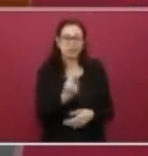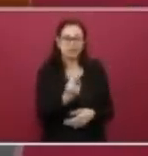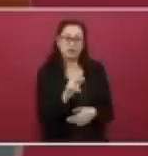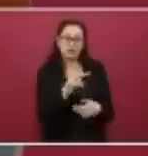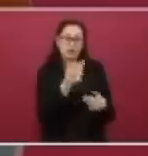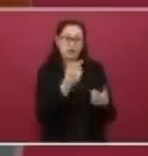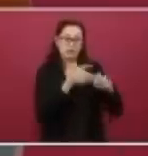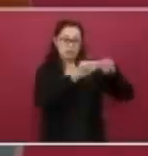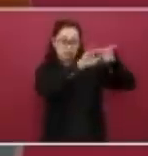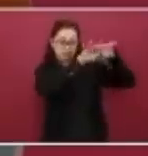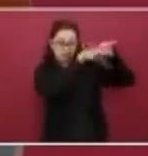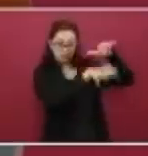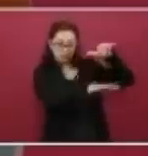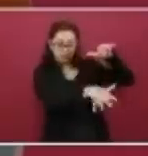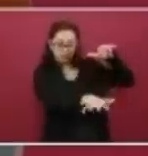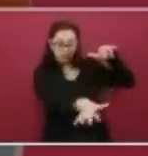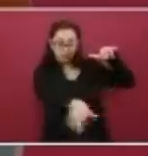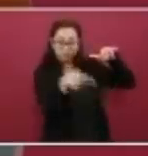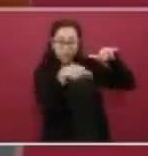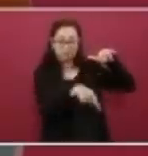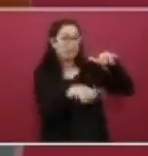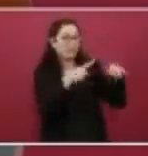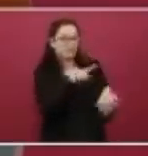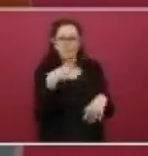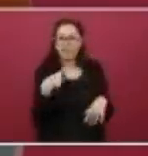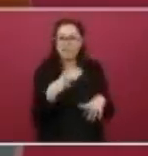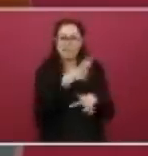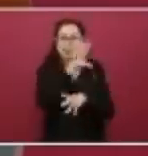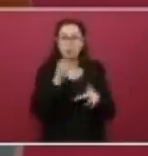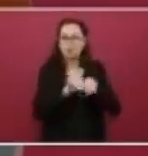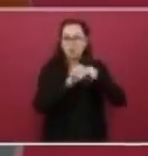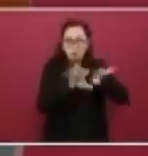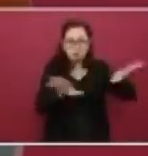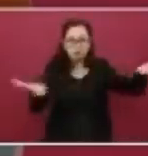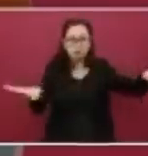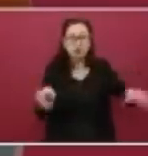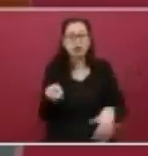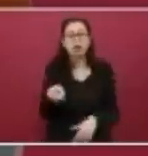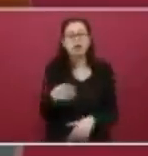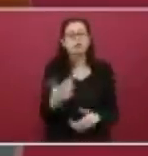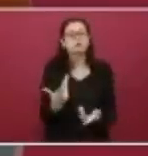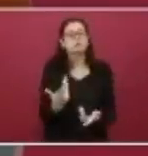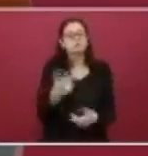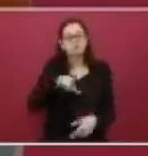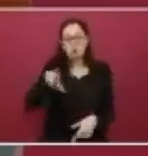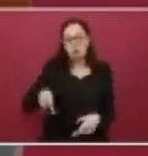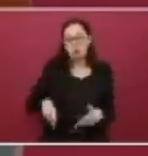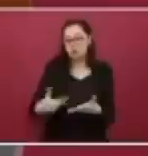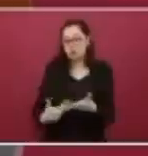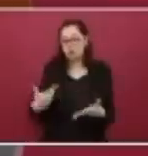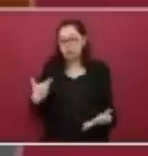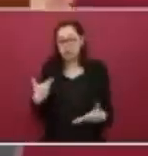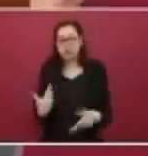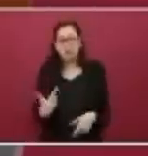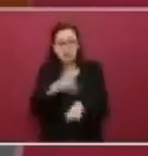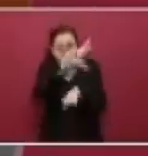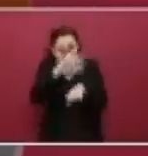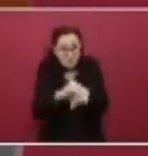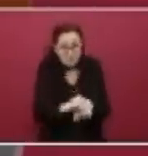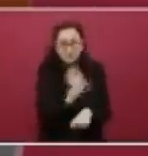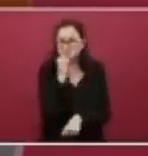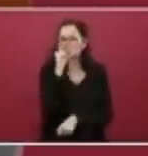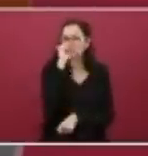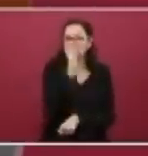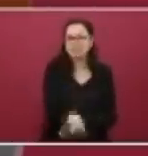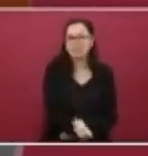ese problema debido a que el gobierno anterior no había solicitado el permiso del agua y no había agua suficiente para